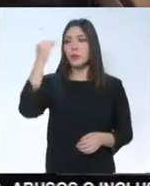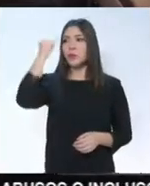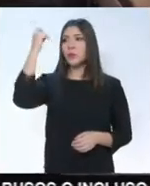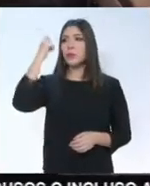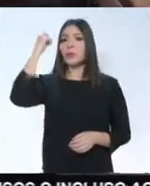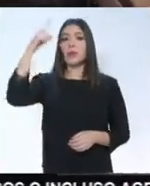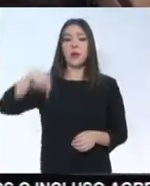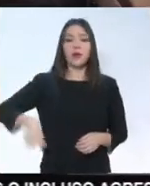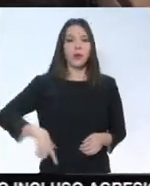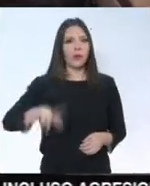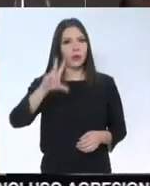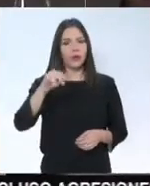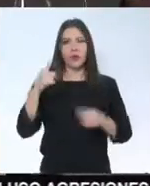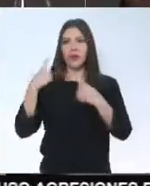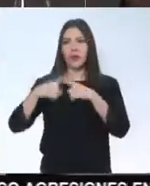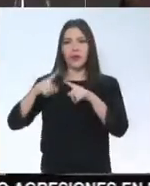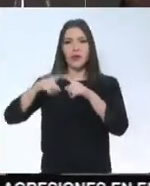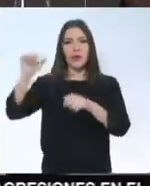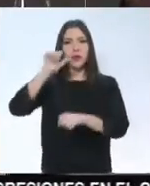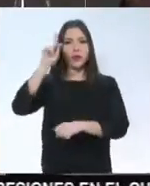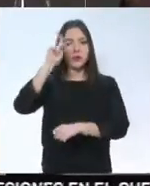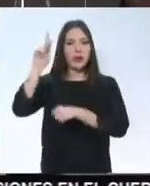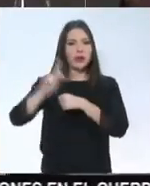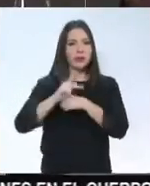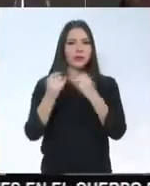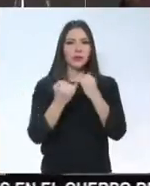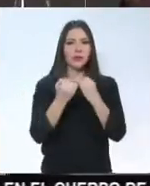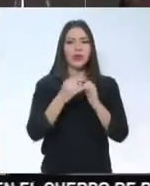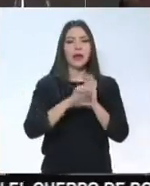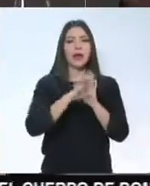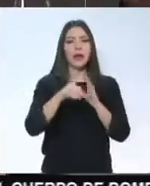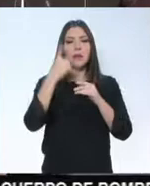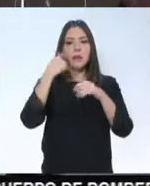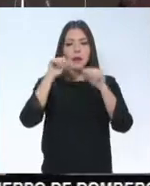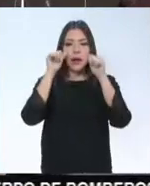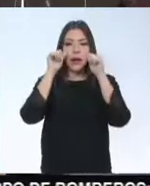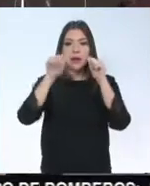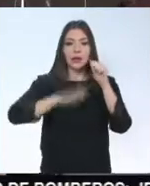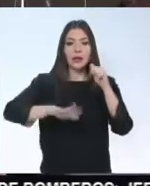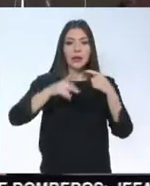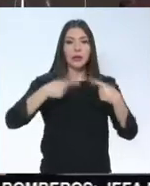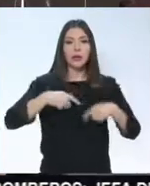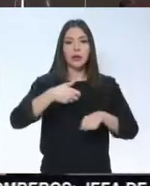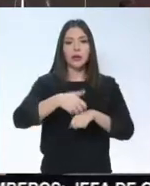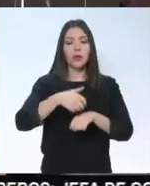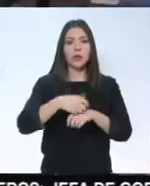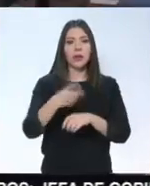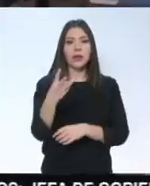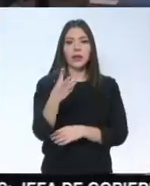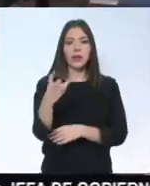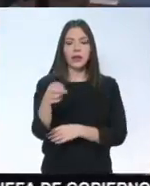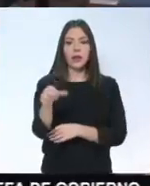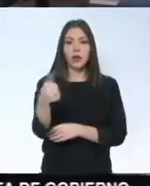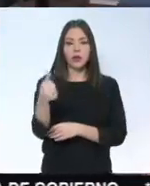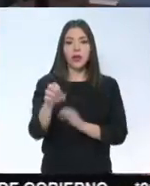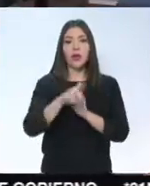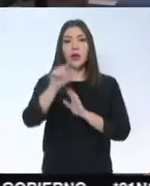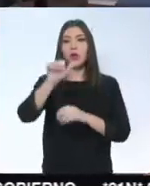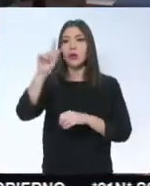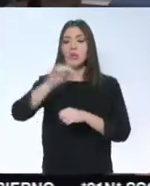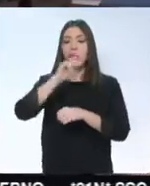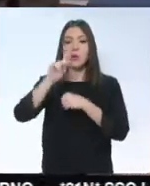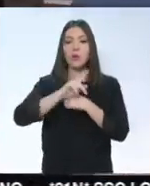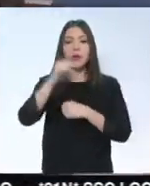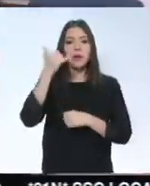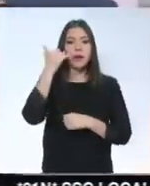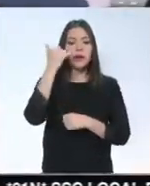internacional. El número internacional de atención ciudadana es 311. Si tú viajas a otro país, marcas este número y ya